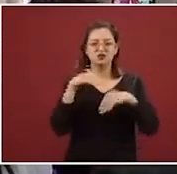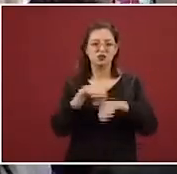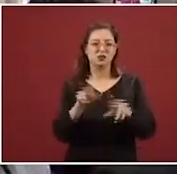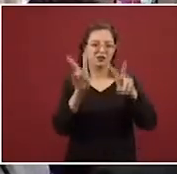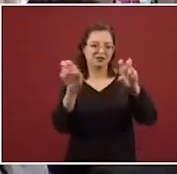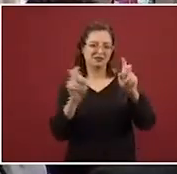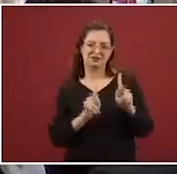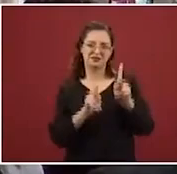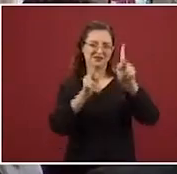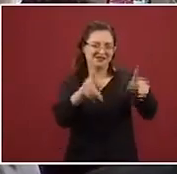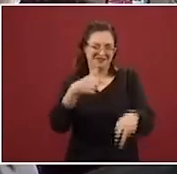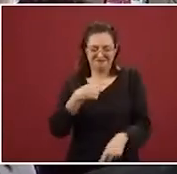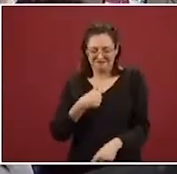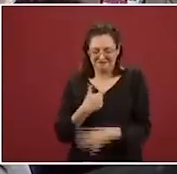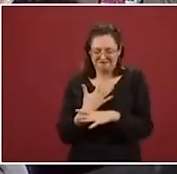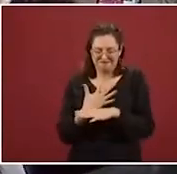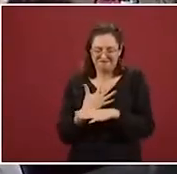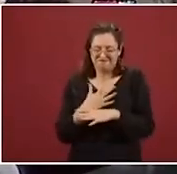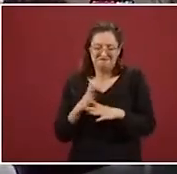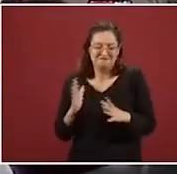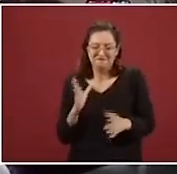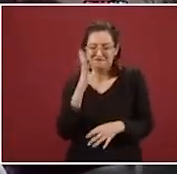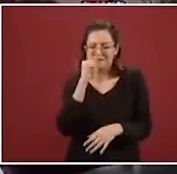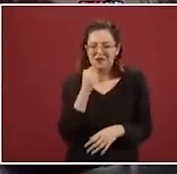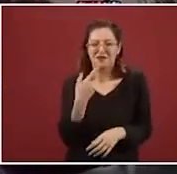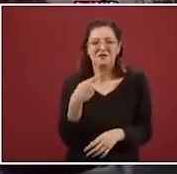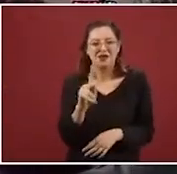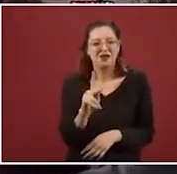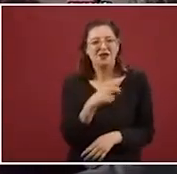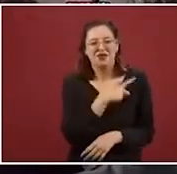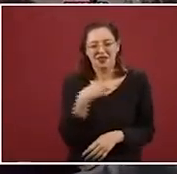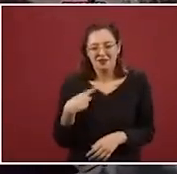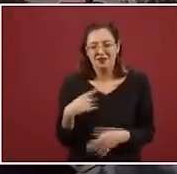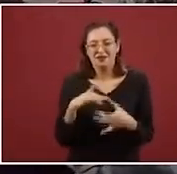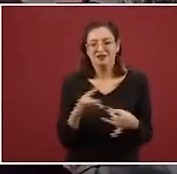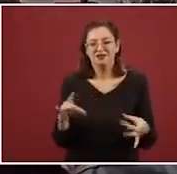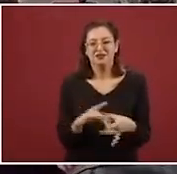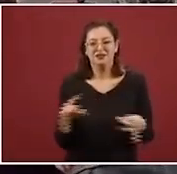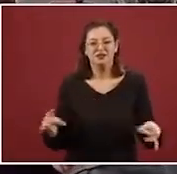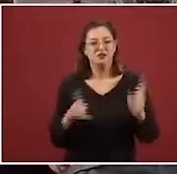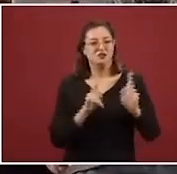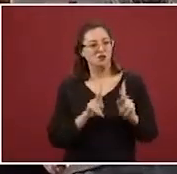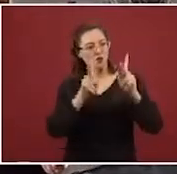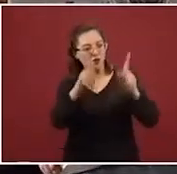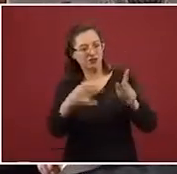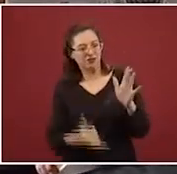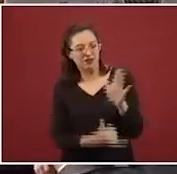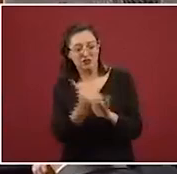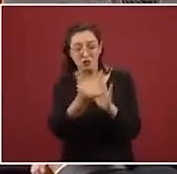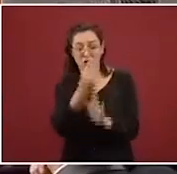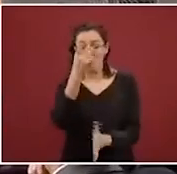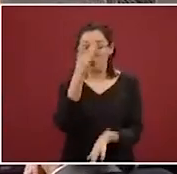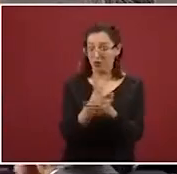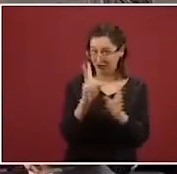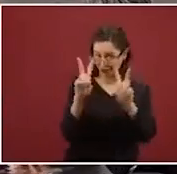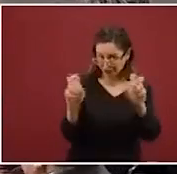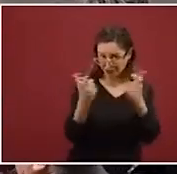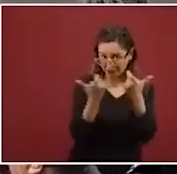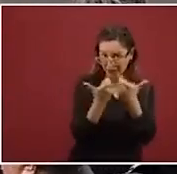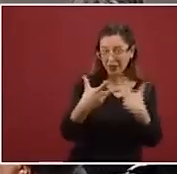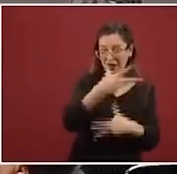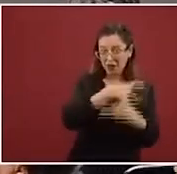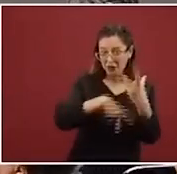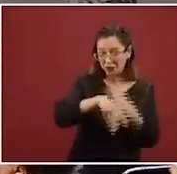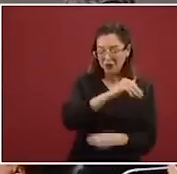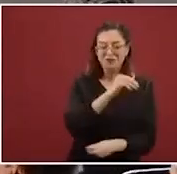tema del puente que usted preguntaba, los puentes no solo se construyen para temas económicos. Yo creo que este